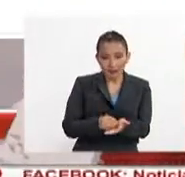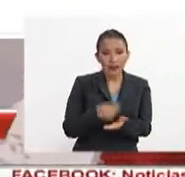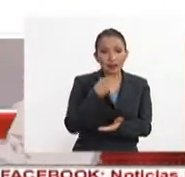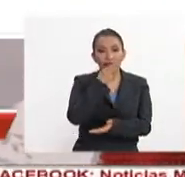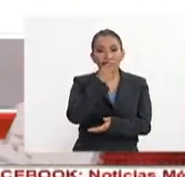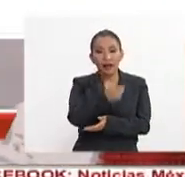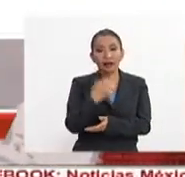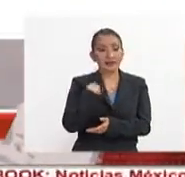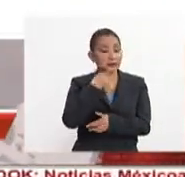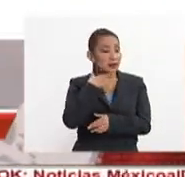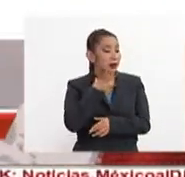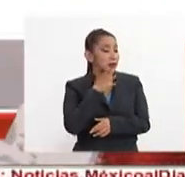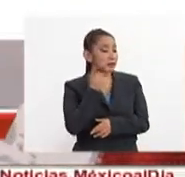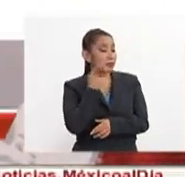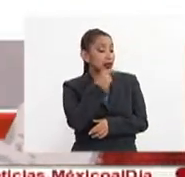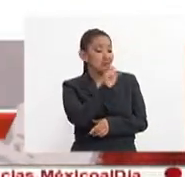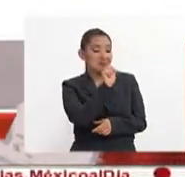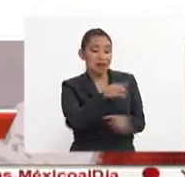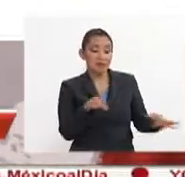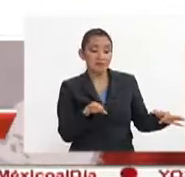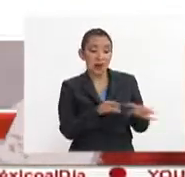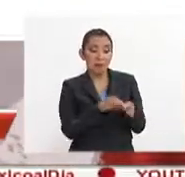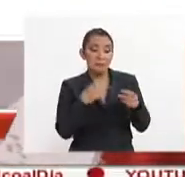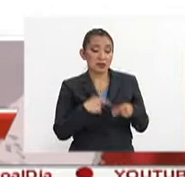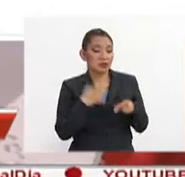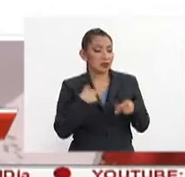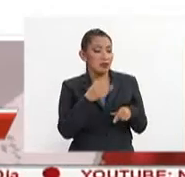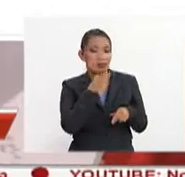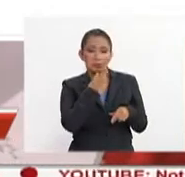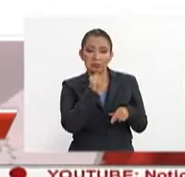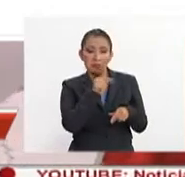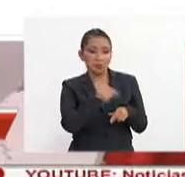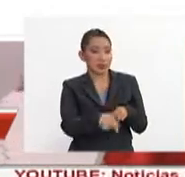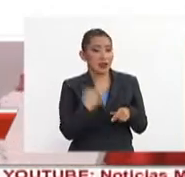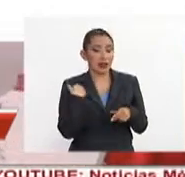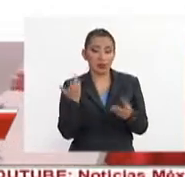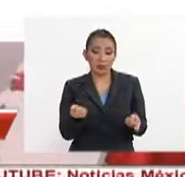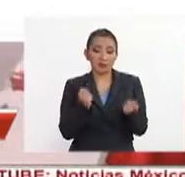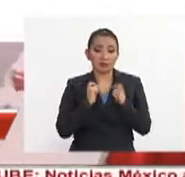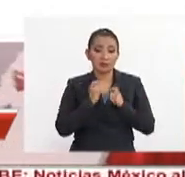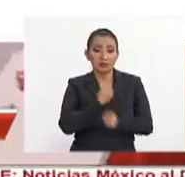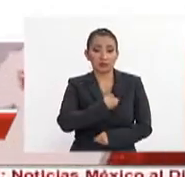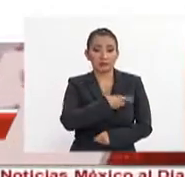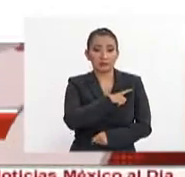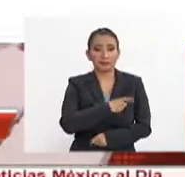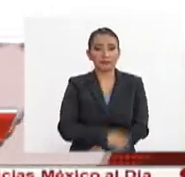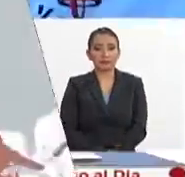culpó al Congreso del que dijo es la misma gente que no es capaz de darnos salud.